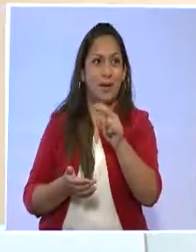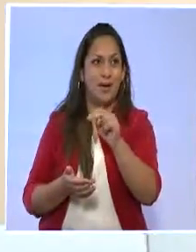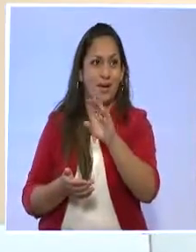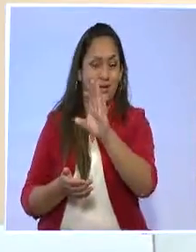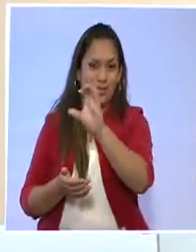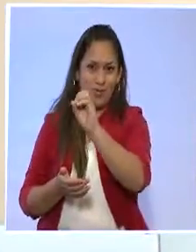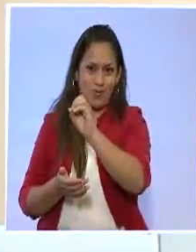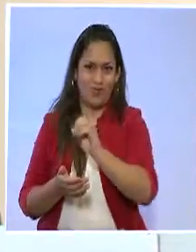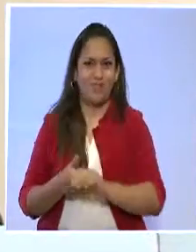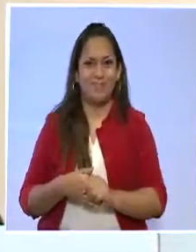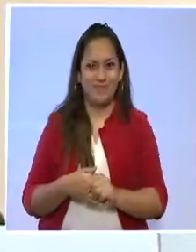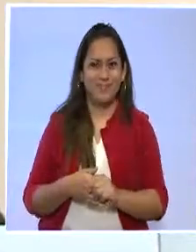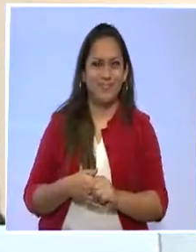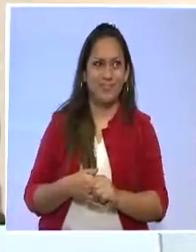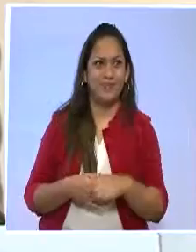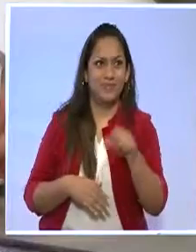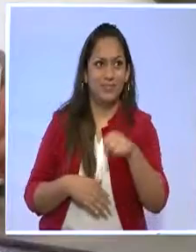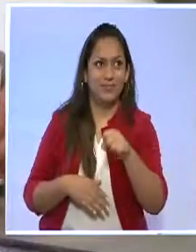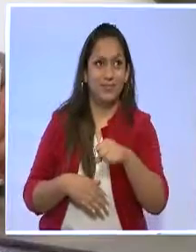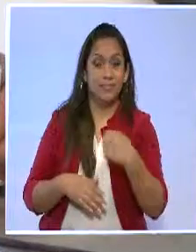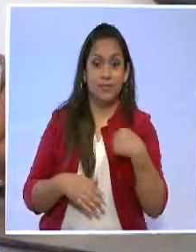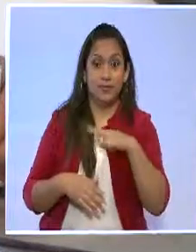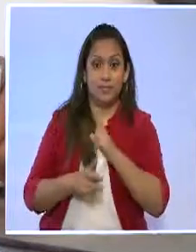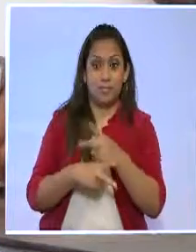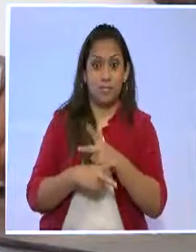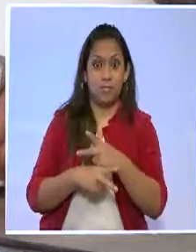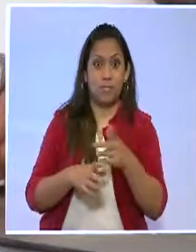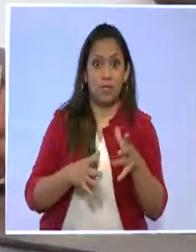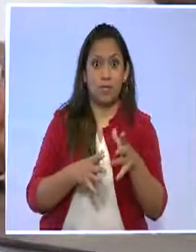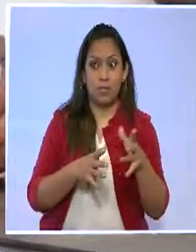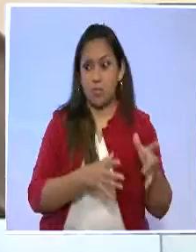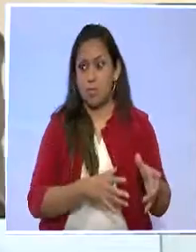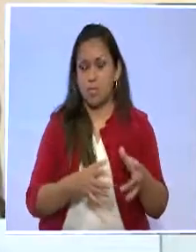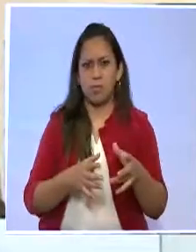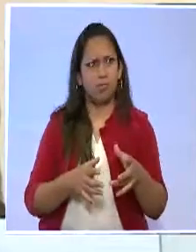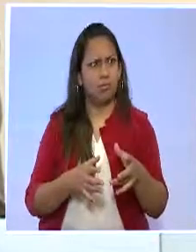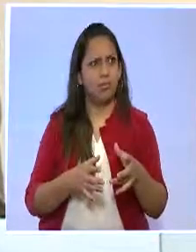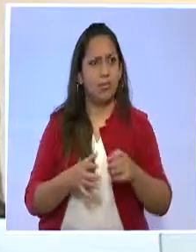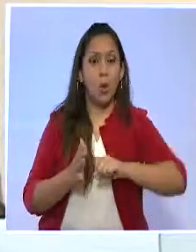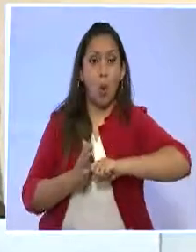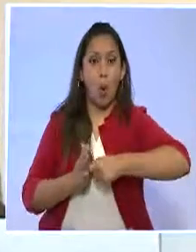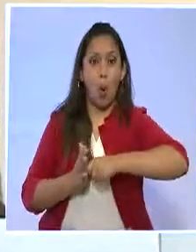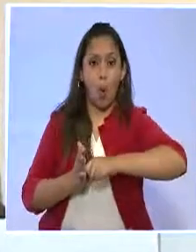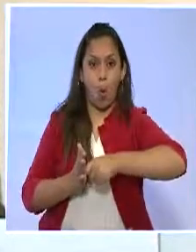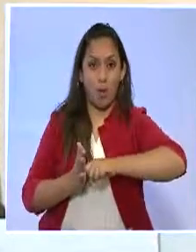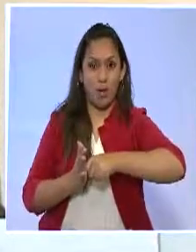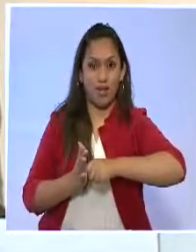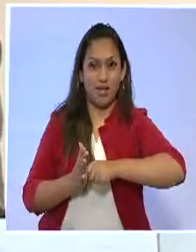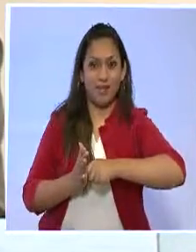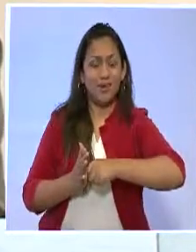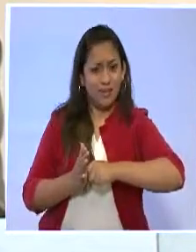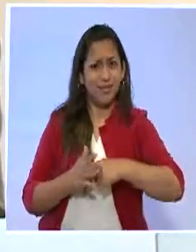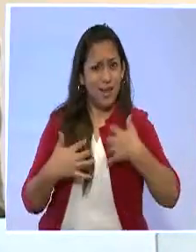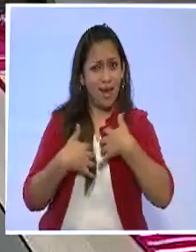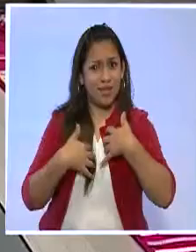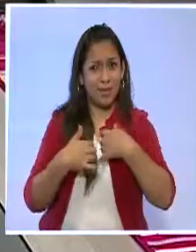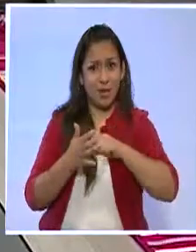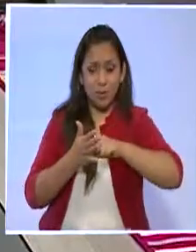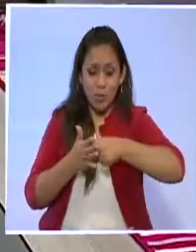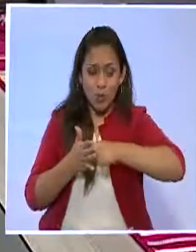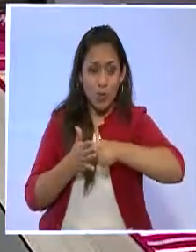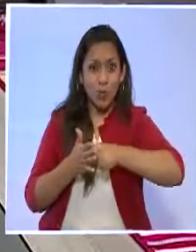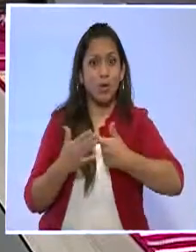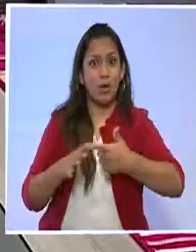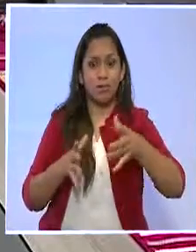yo les decía que estamos ya exportando ocu y empacado al vacío estamos exportando eso ya por ejemplo eeuu